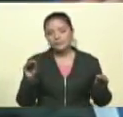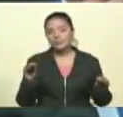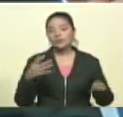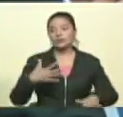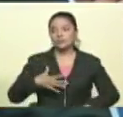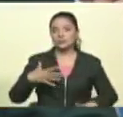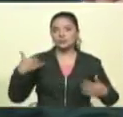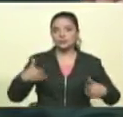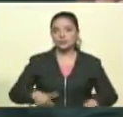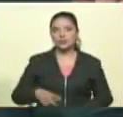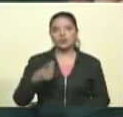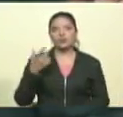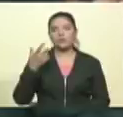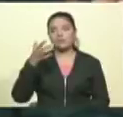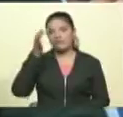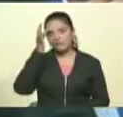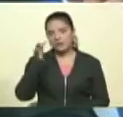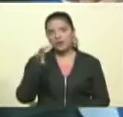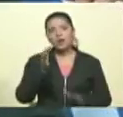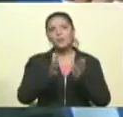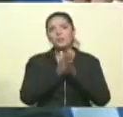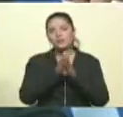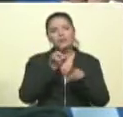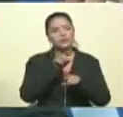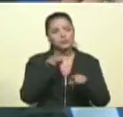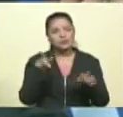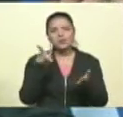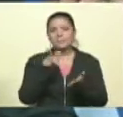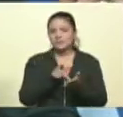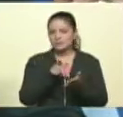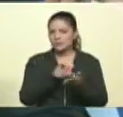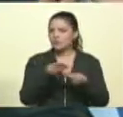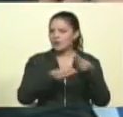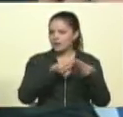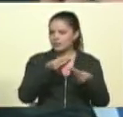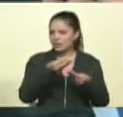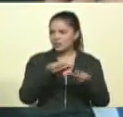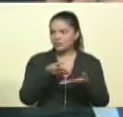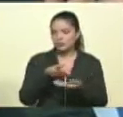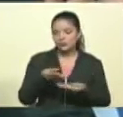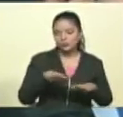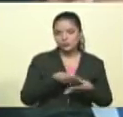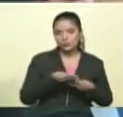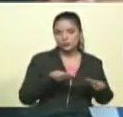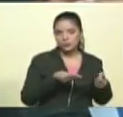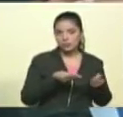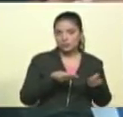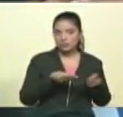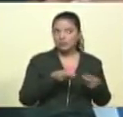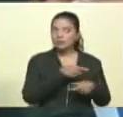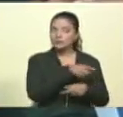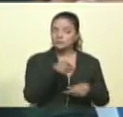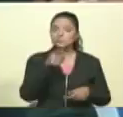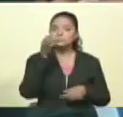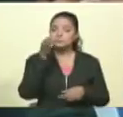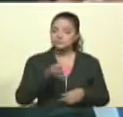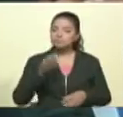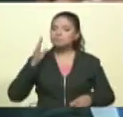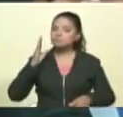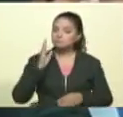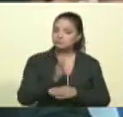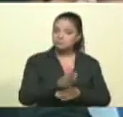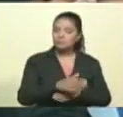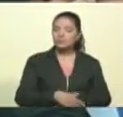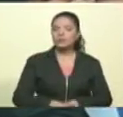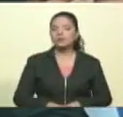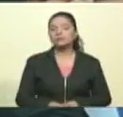general de la República, a quienes están participando de estos hechos punibles, que los mismos serán